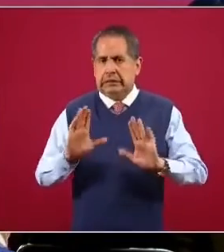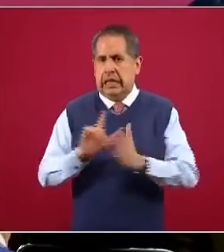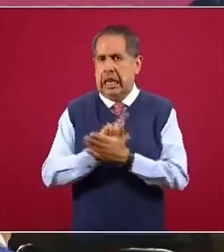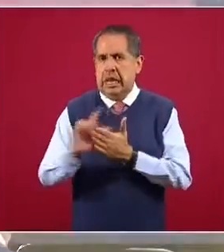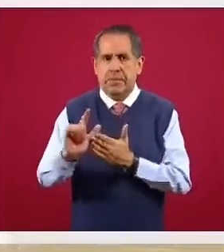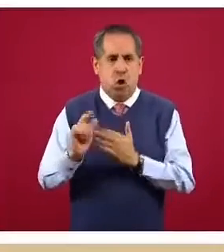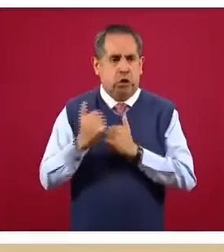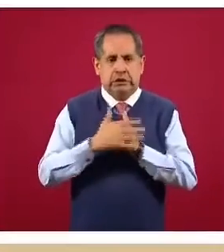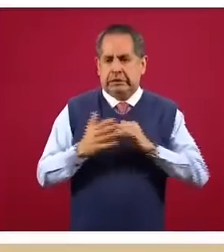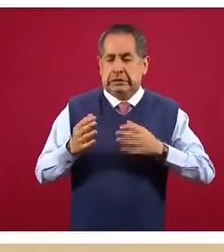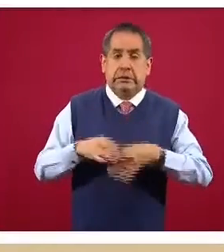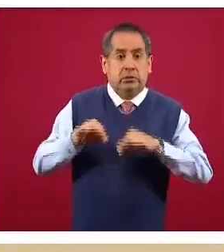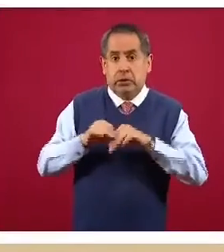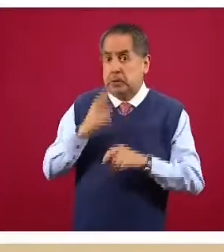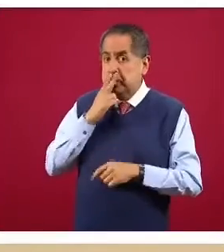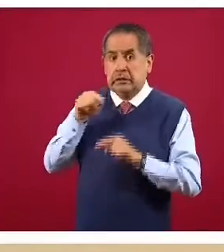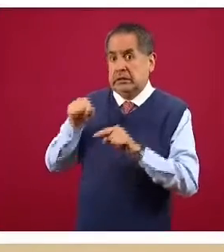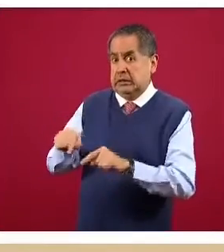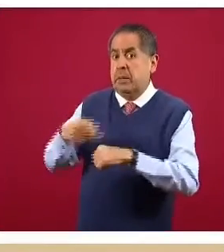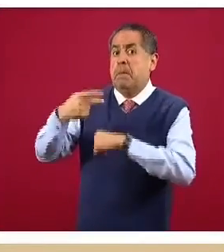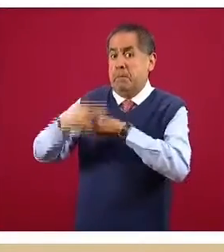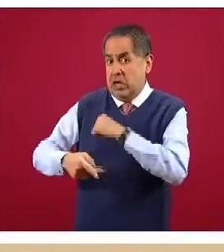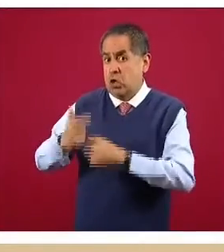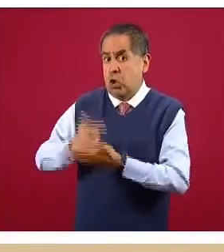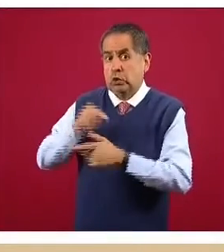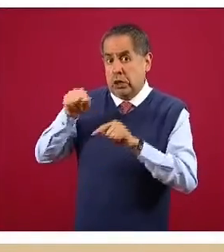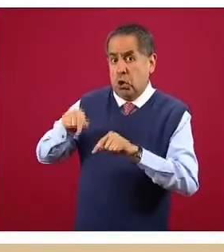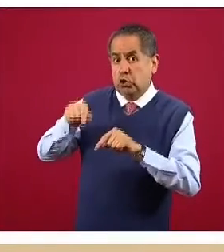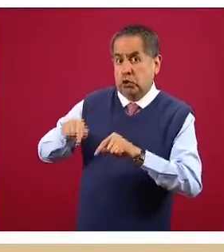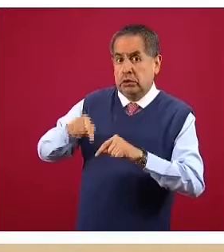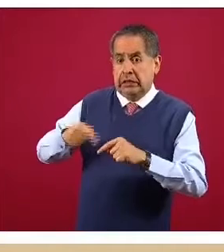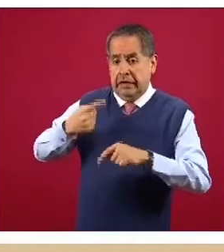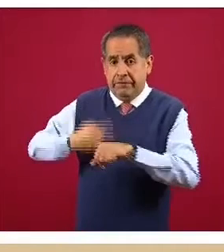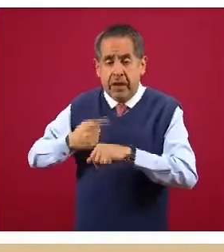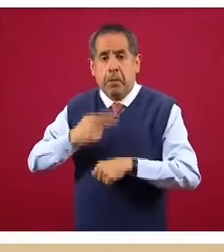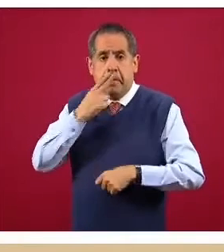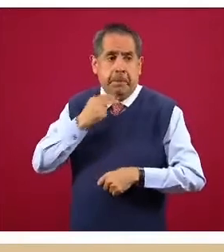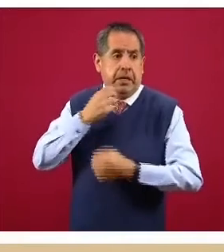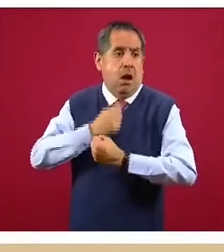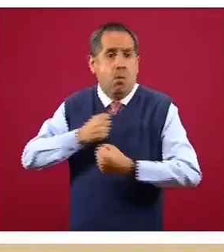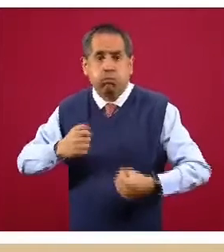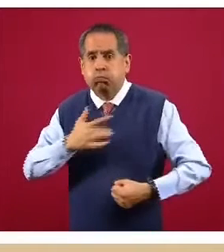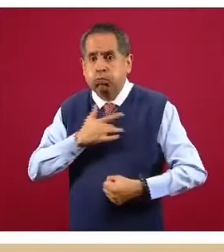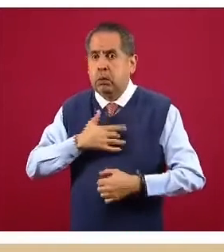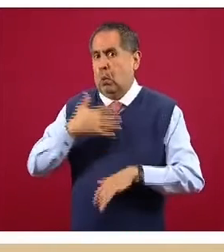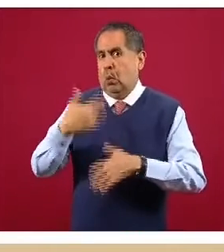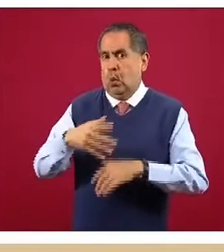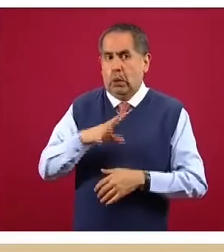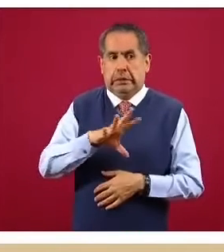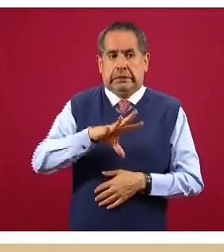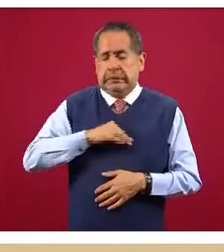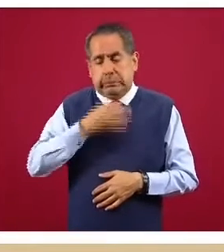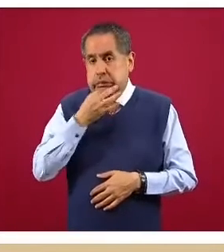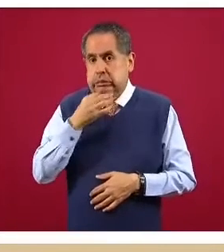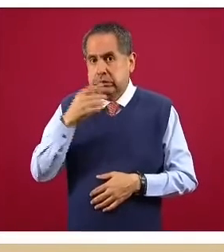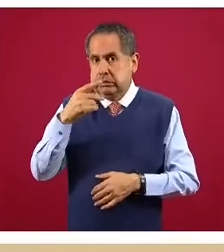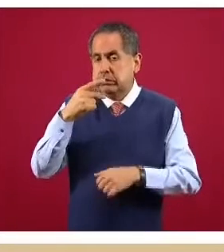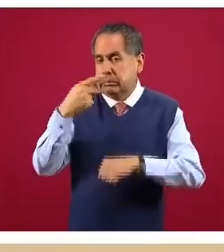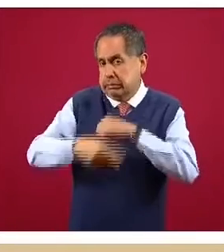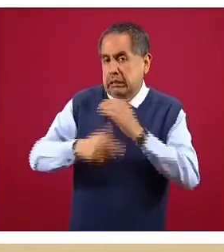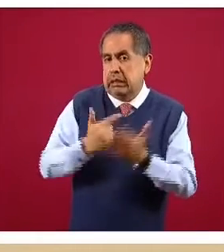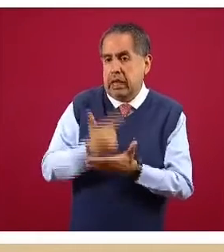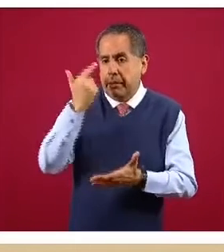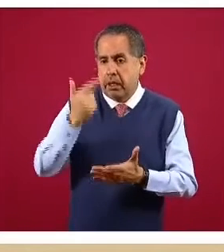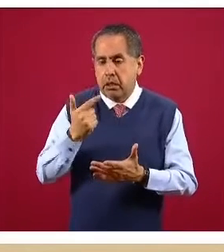pero especialmente en estos pacientes de alto riesgo, precisamente porque son los pacientes que tienen mayor riesgo de complicarse y